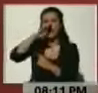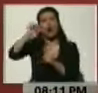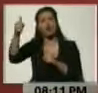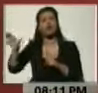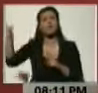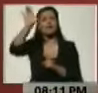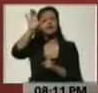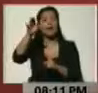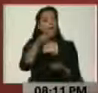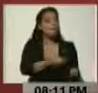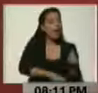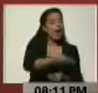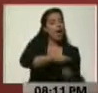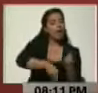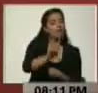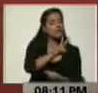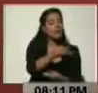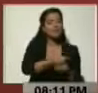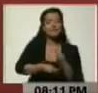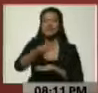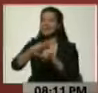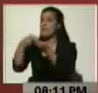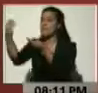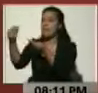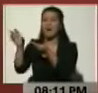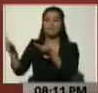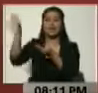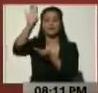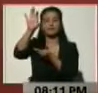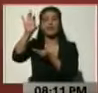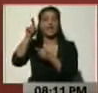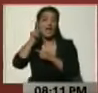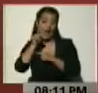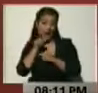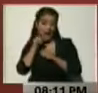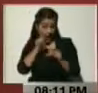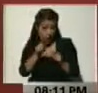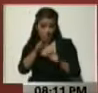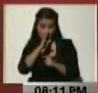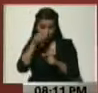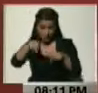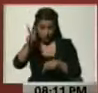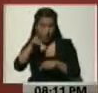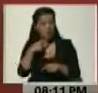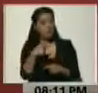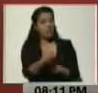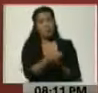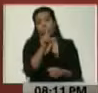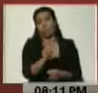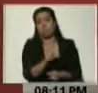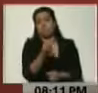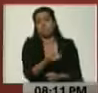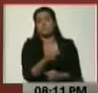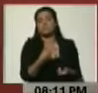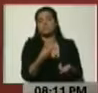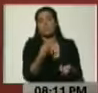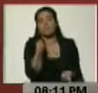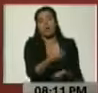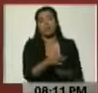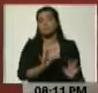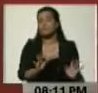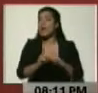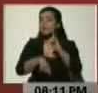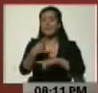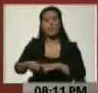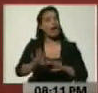venezolanos. Solo pagó esa ínfima cantidad. Después dice que son perseguidos. Pague sus impuestos. Hasta